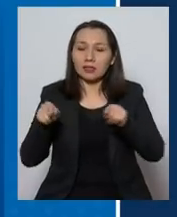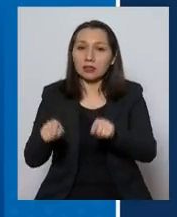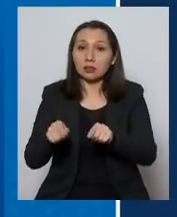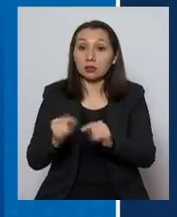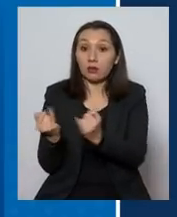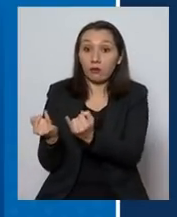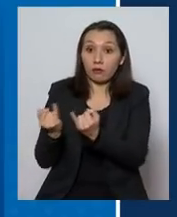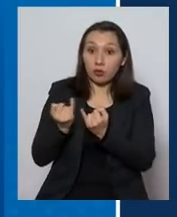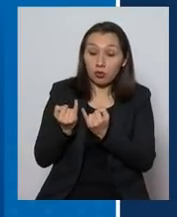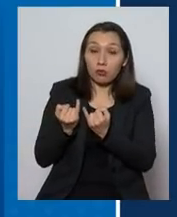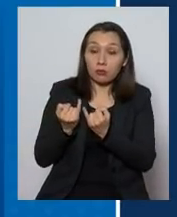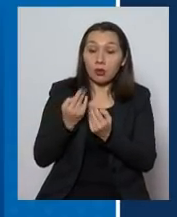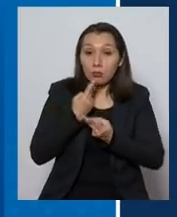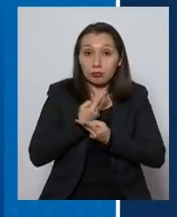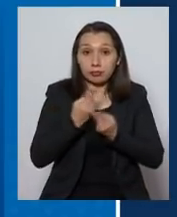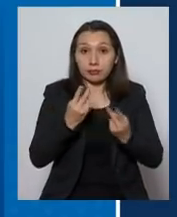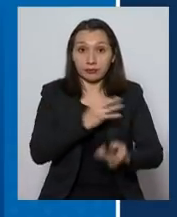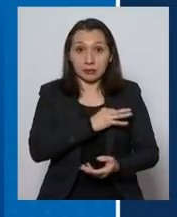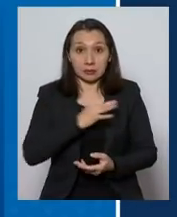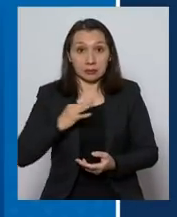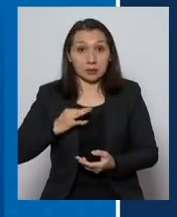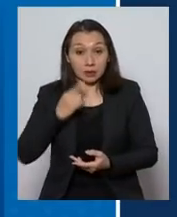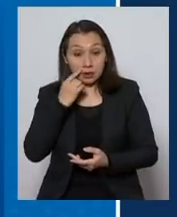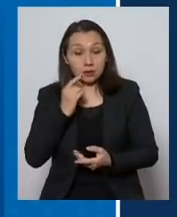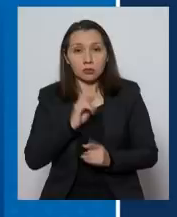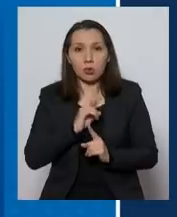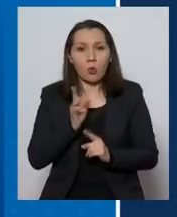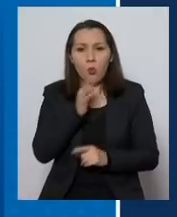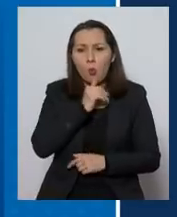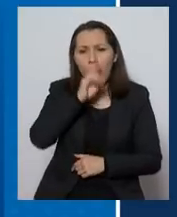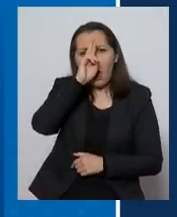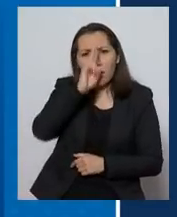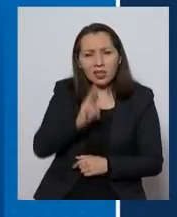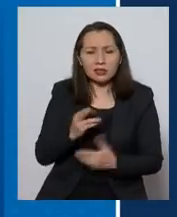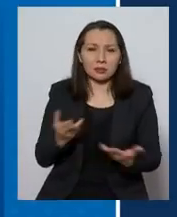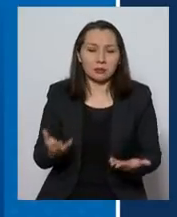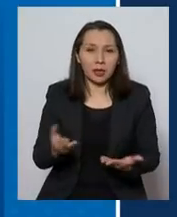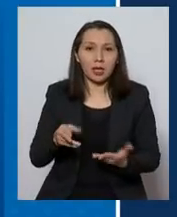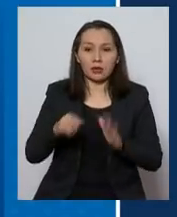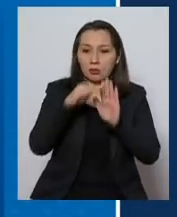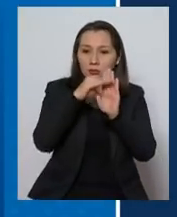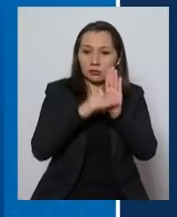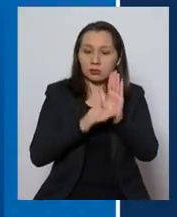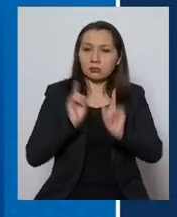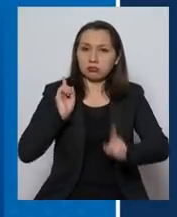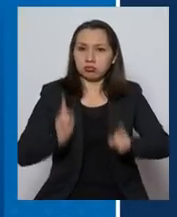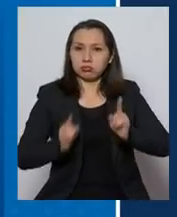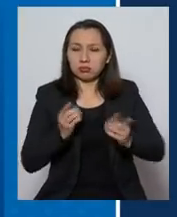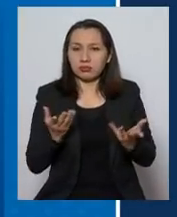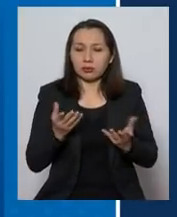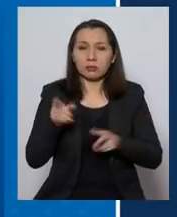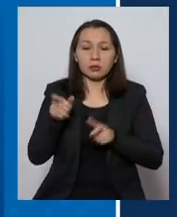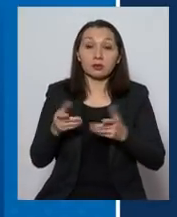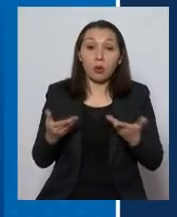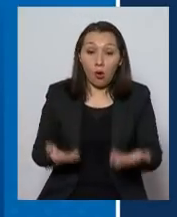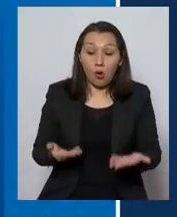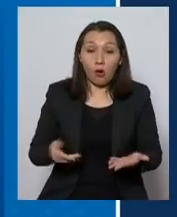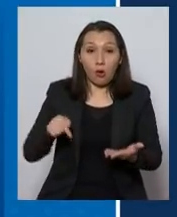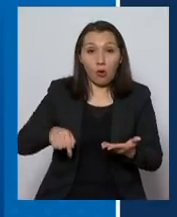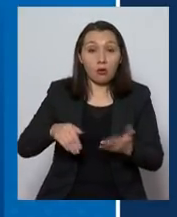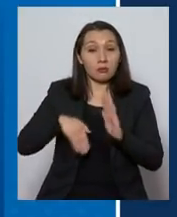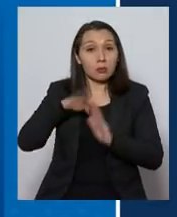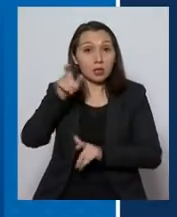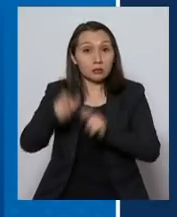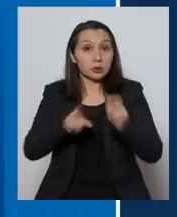los antecedentes que ha dado el ministro de que no estamos respetando las medidas que estamos implementando. Hoy día la mayoría de